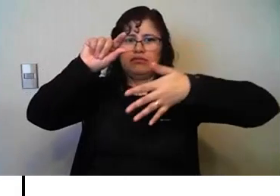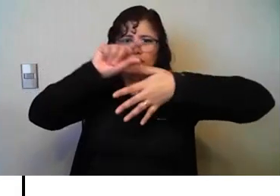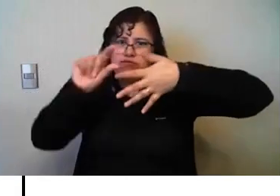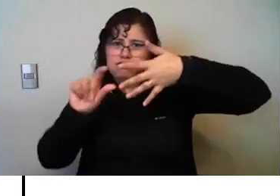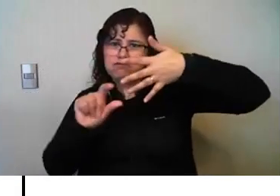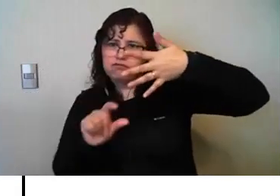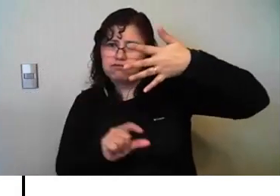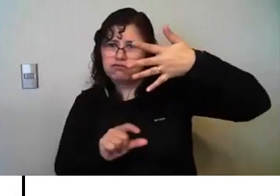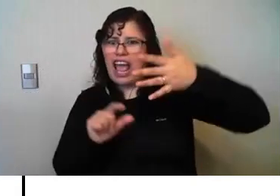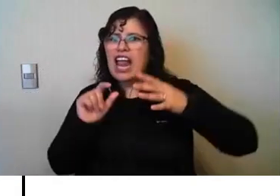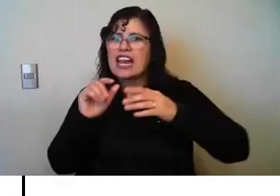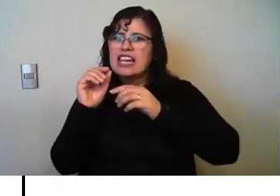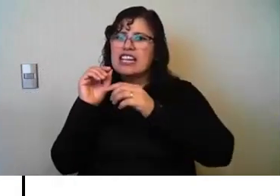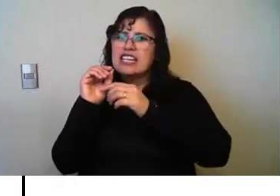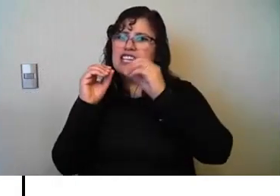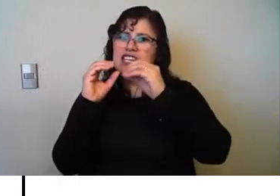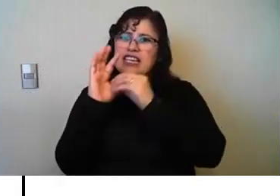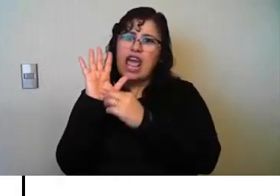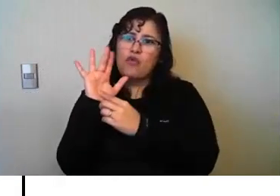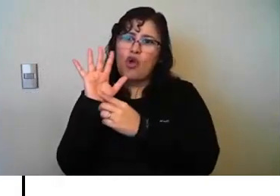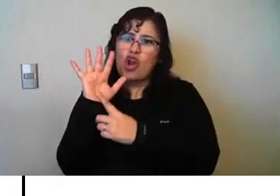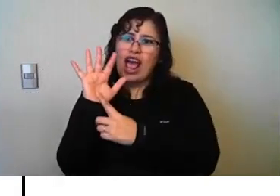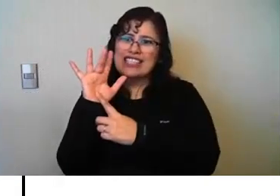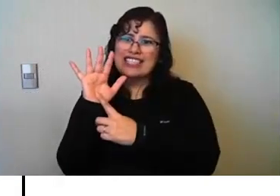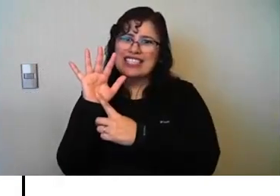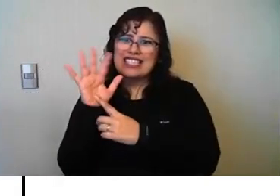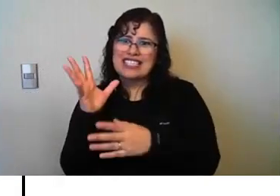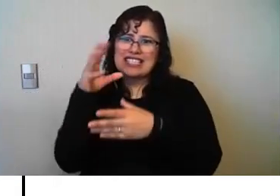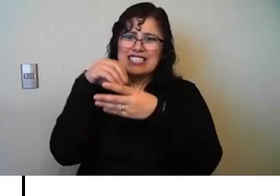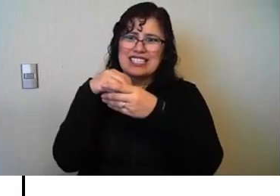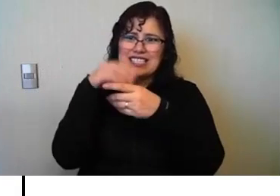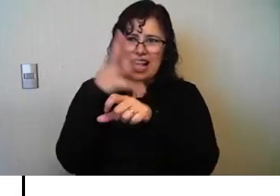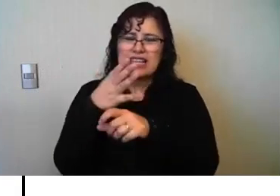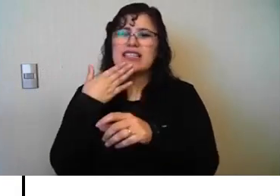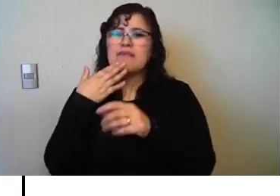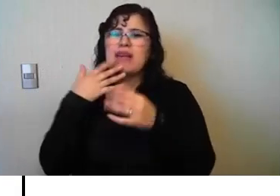¿cierto?, que lo conforman. Y hay ciertas fibras, ¿ya?